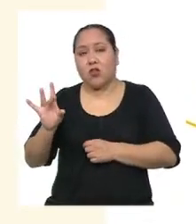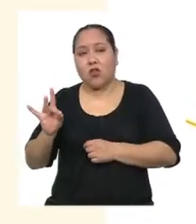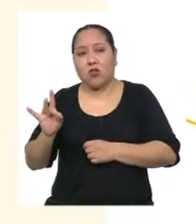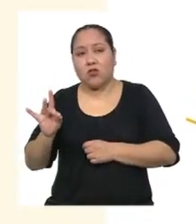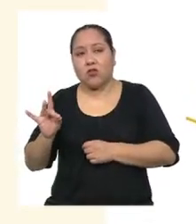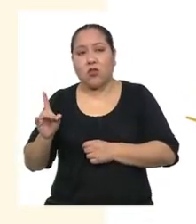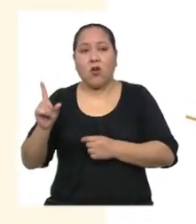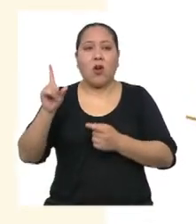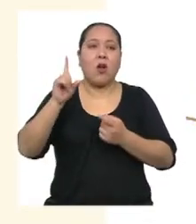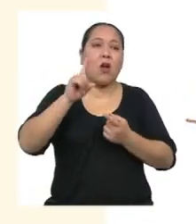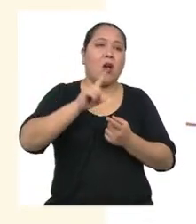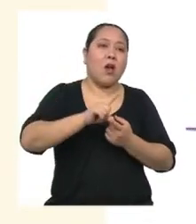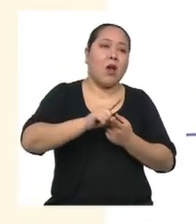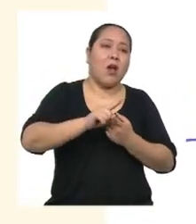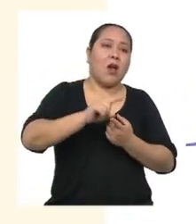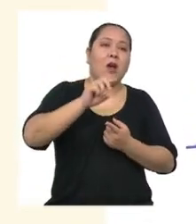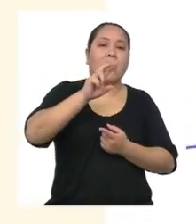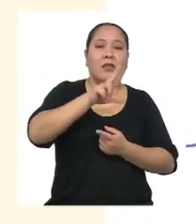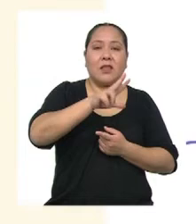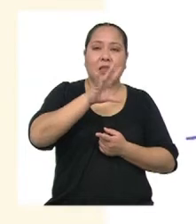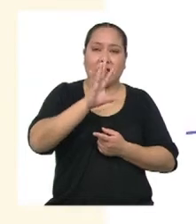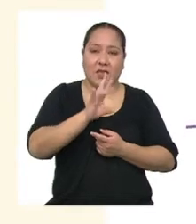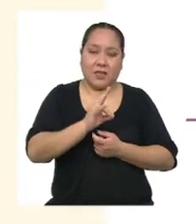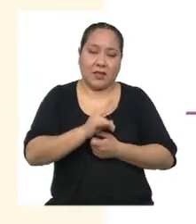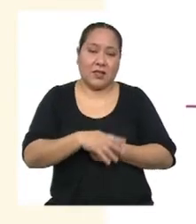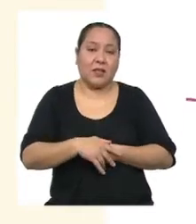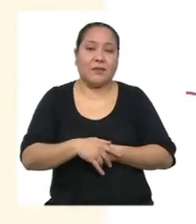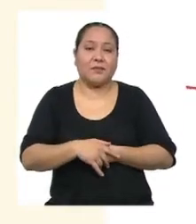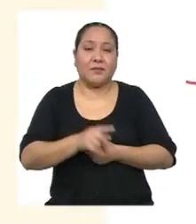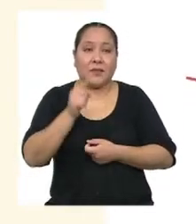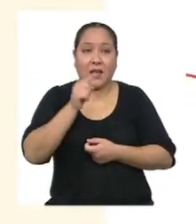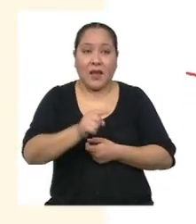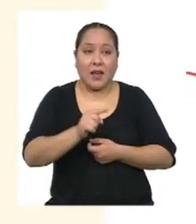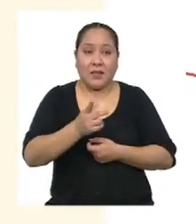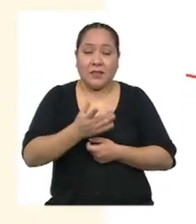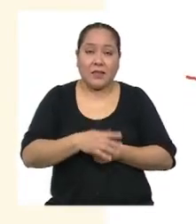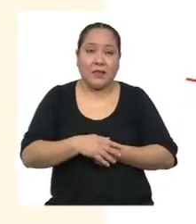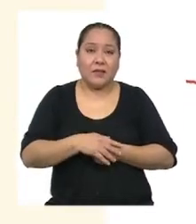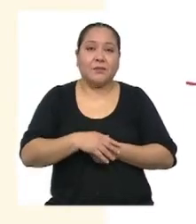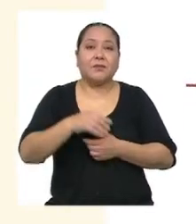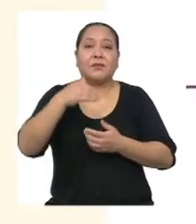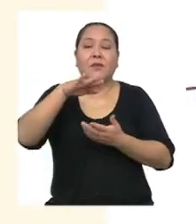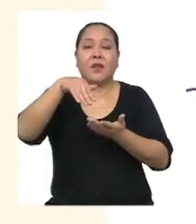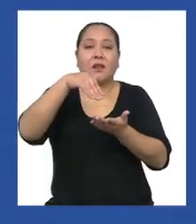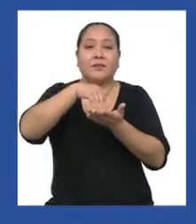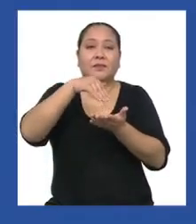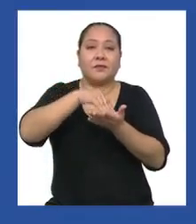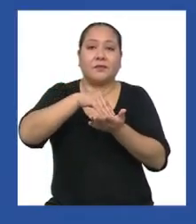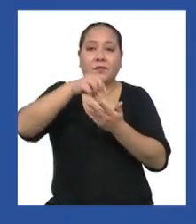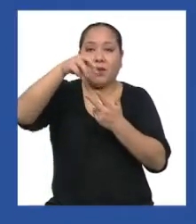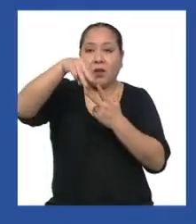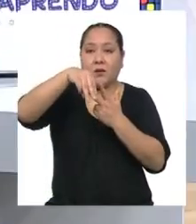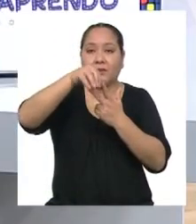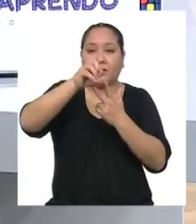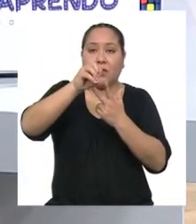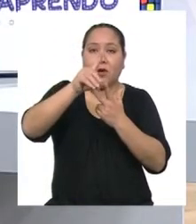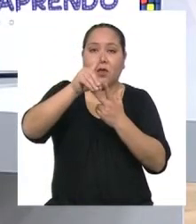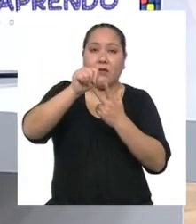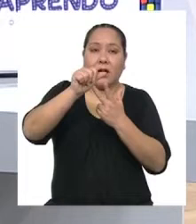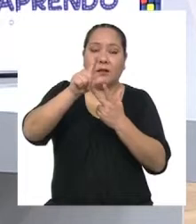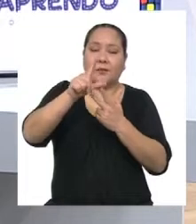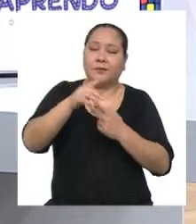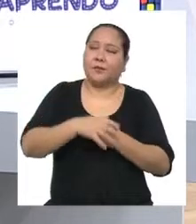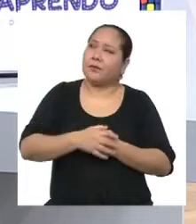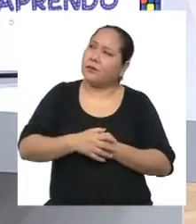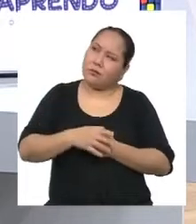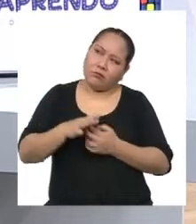28 a menores de 37 años. Este sería el intervalo modal o clase modal. ¿Y hay